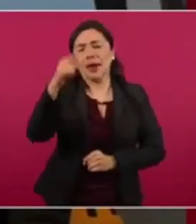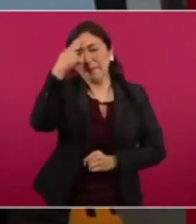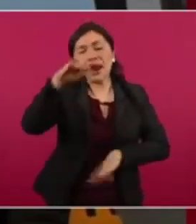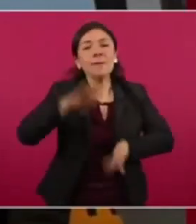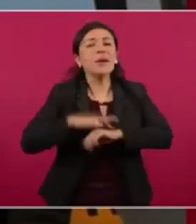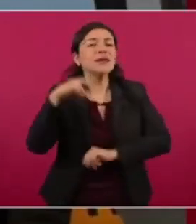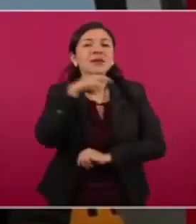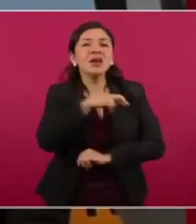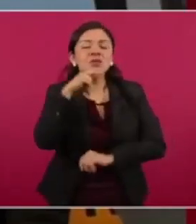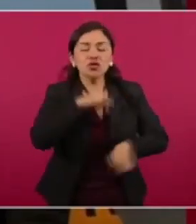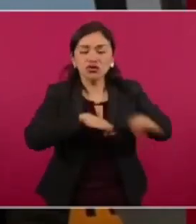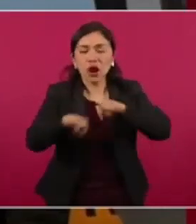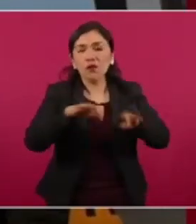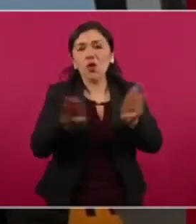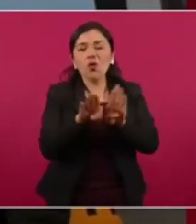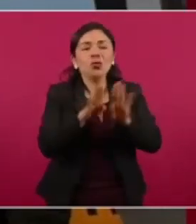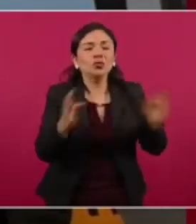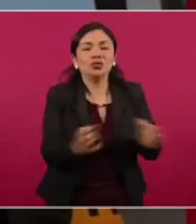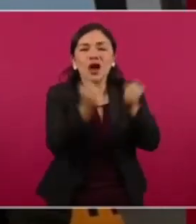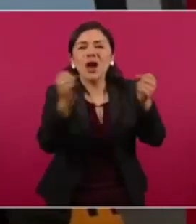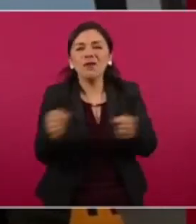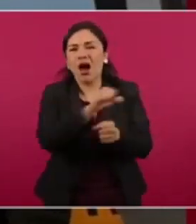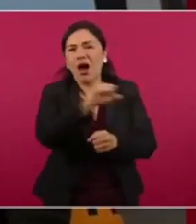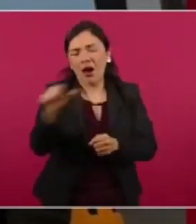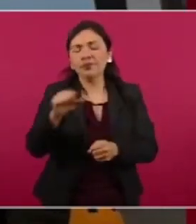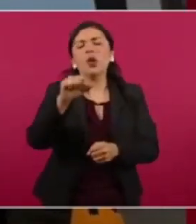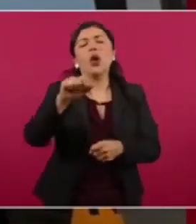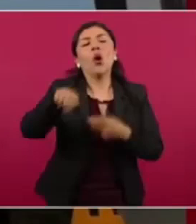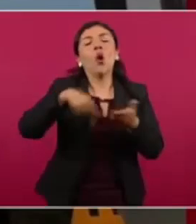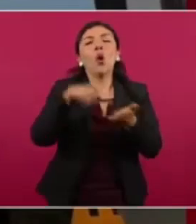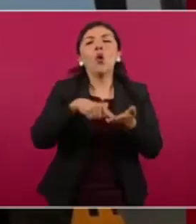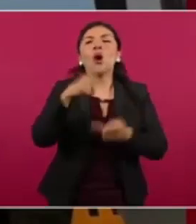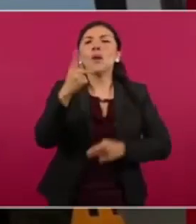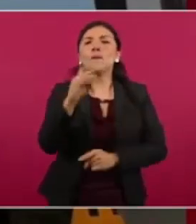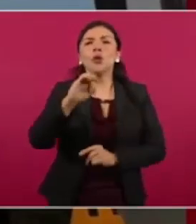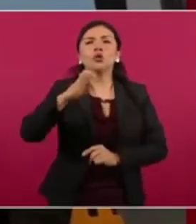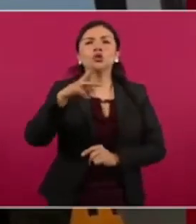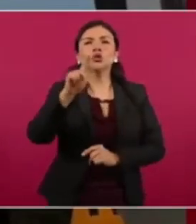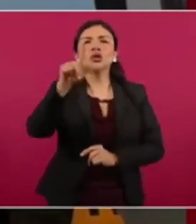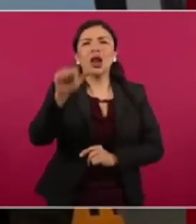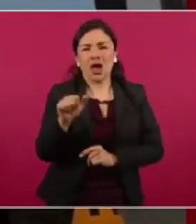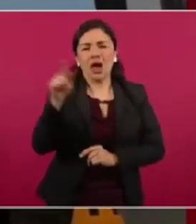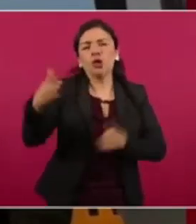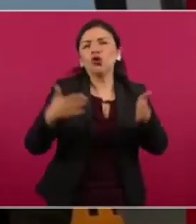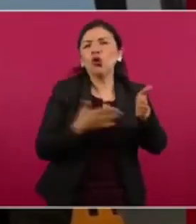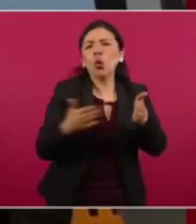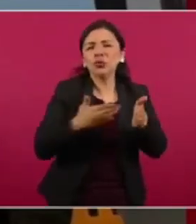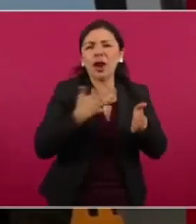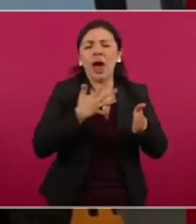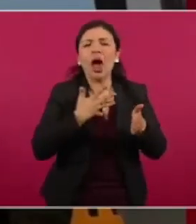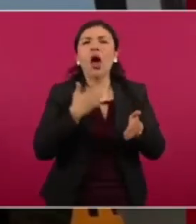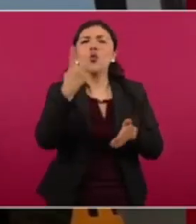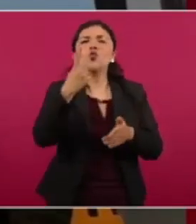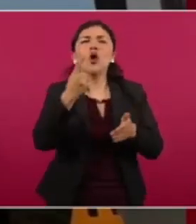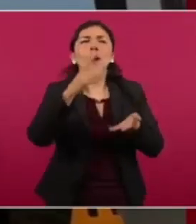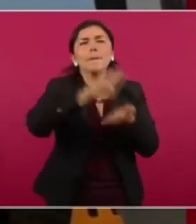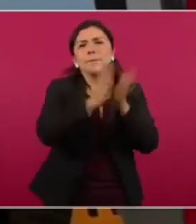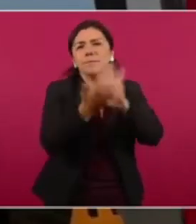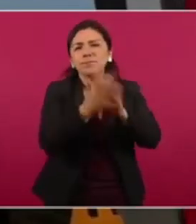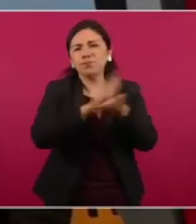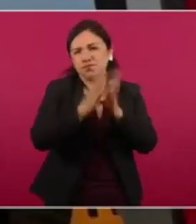trabajos de recuperación. Y en Pochutla, la cocina comunitaria que consta de una tortilladora y una